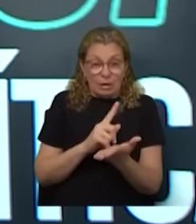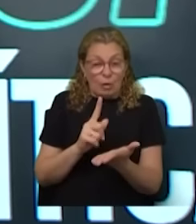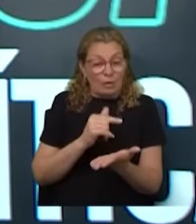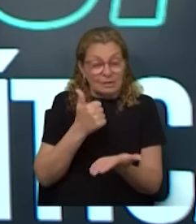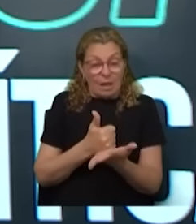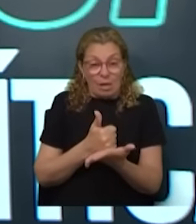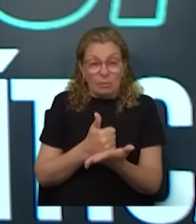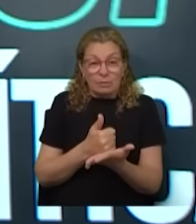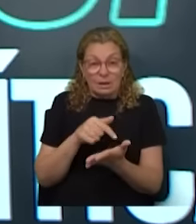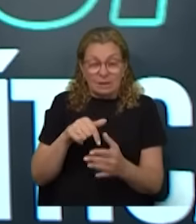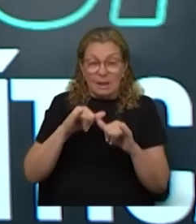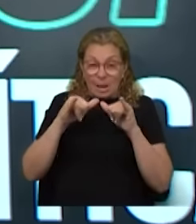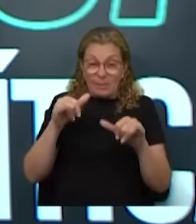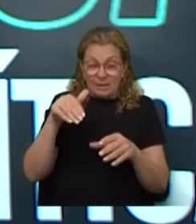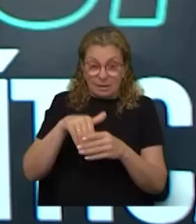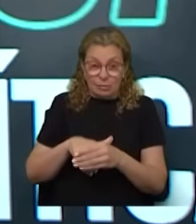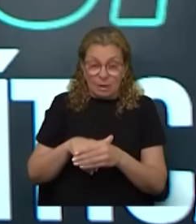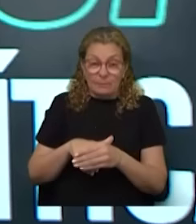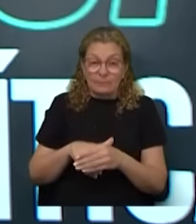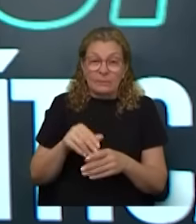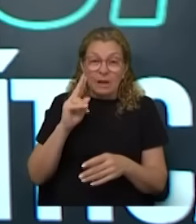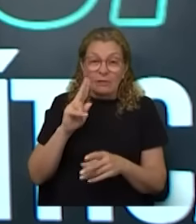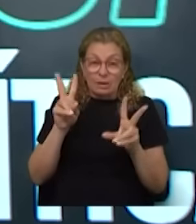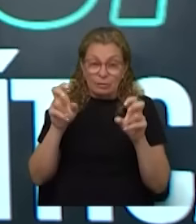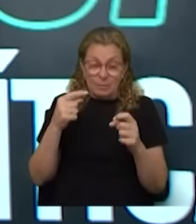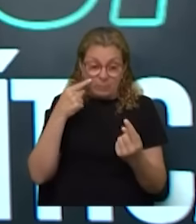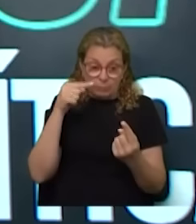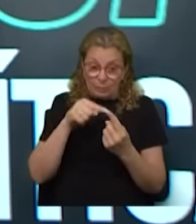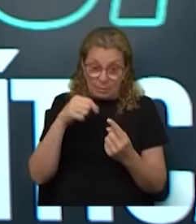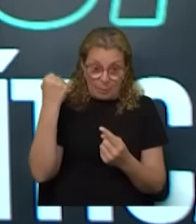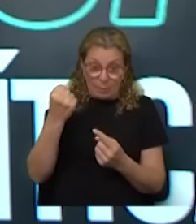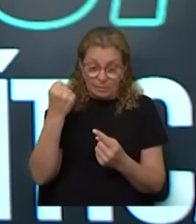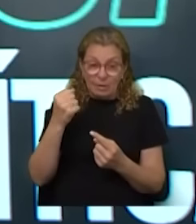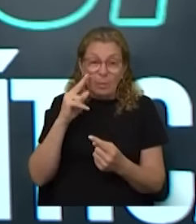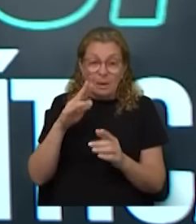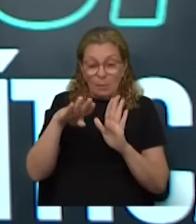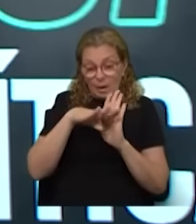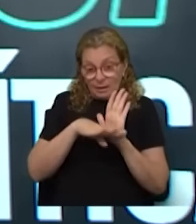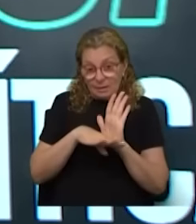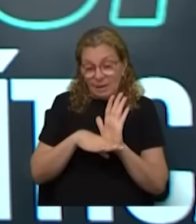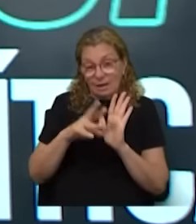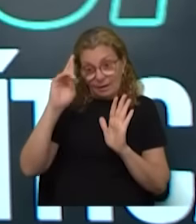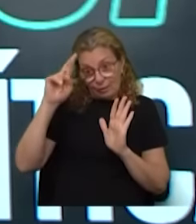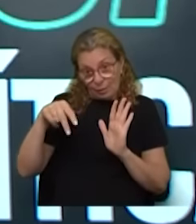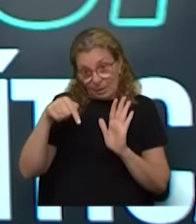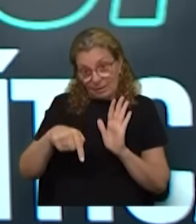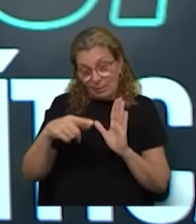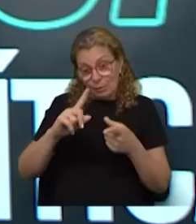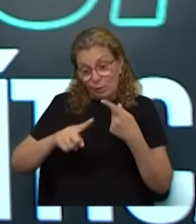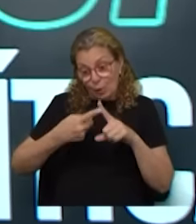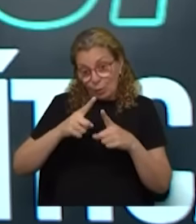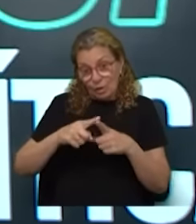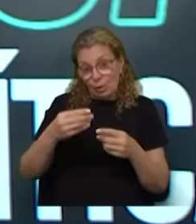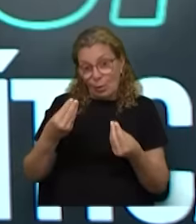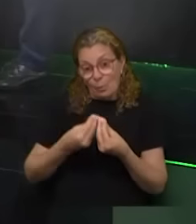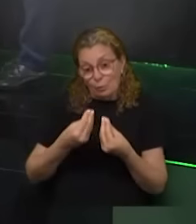presentes en esta campaña electoral a ver los temas centrales cuando miramos la lista de los temas Es razonable que esto se hubiese discutido